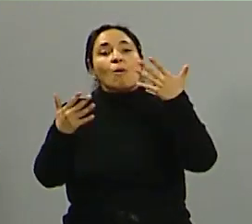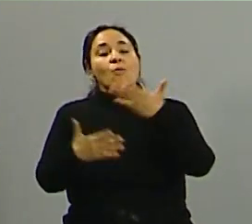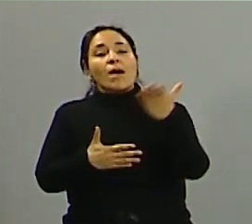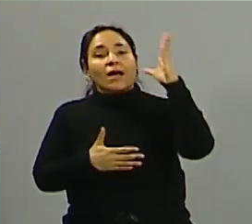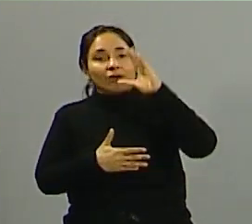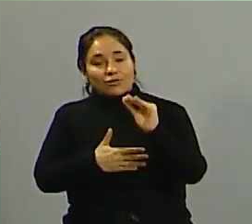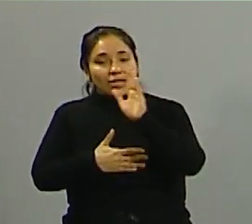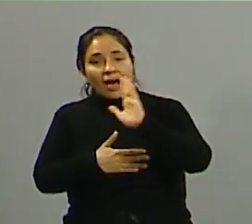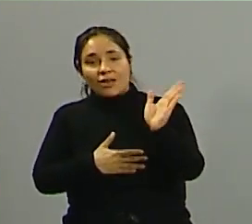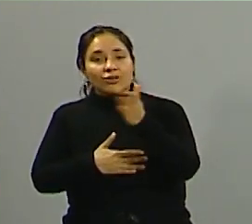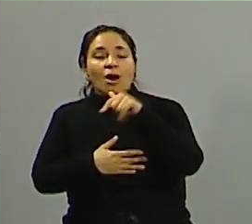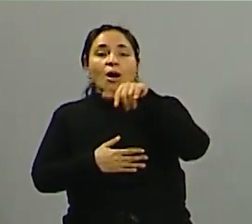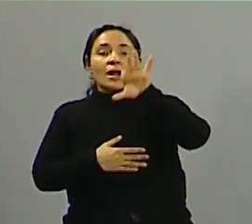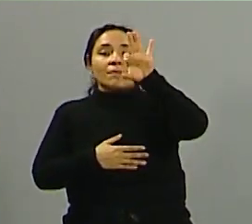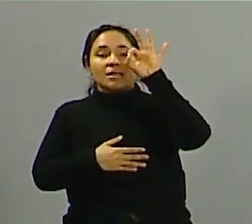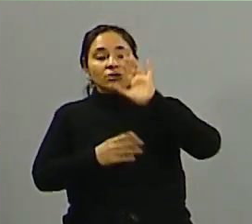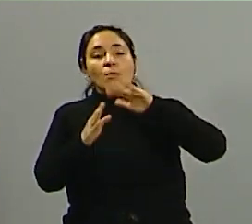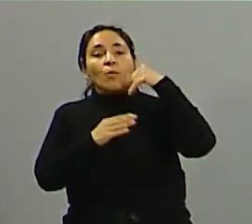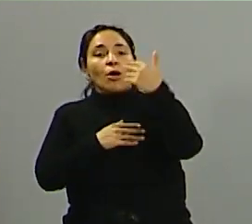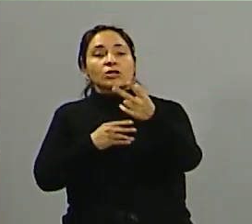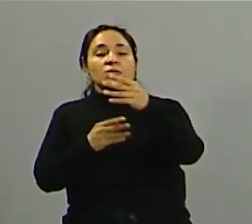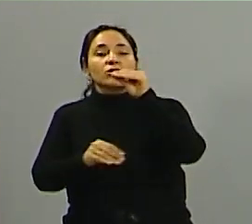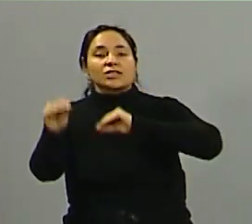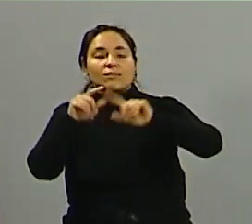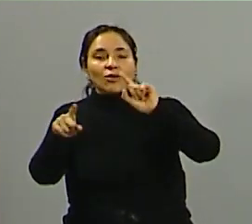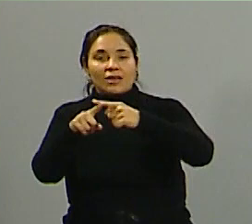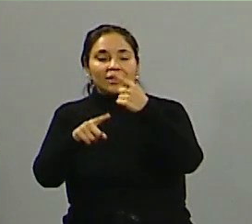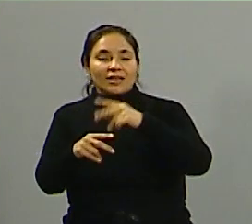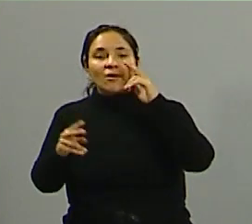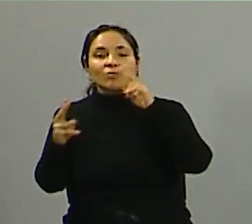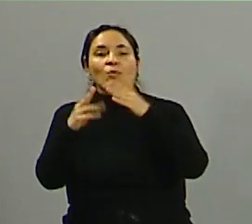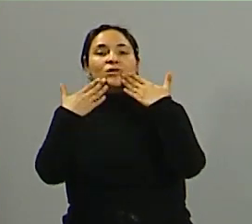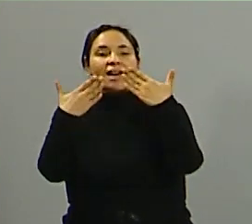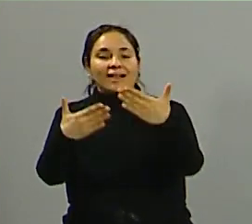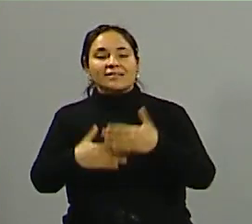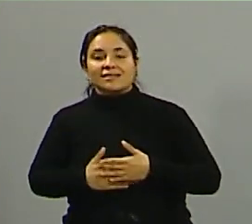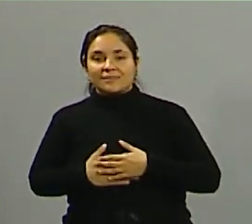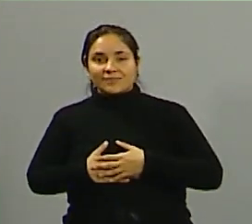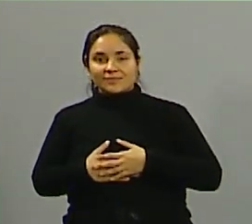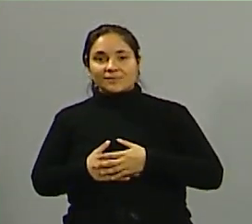siempre, y la invitación será hasta la próxima edición de Chat Político. Será hasta ese momento. Muchas gracias.